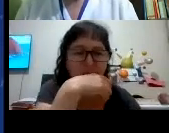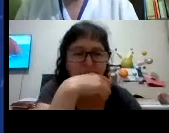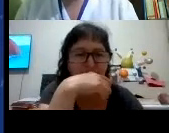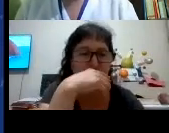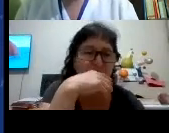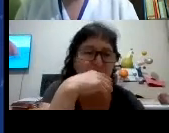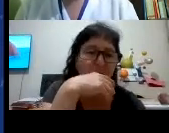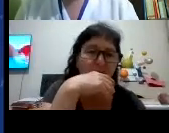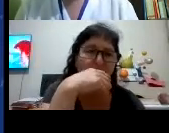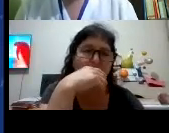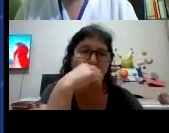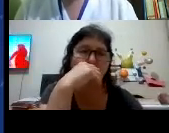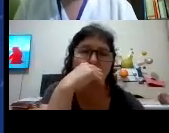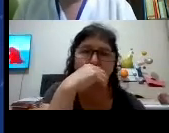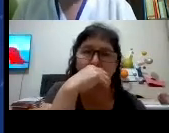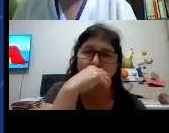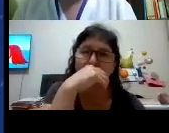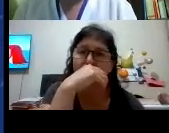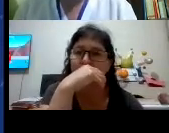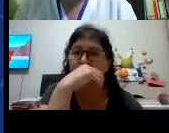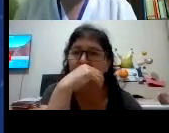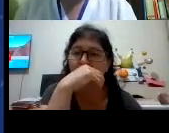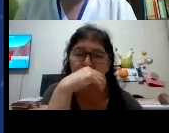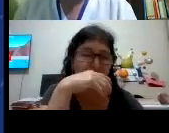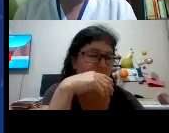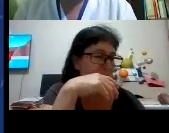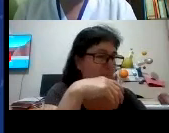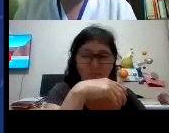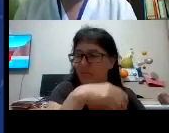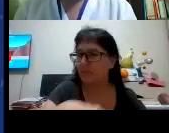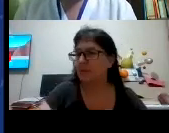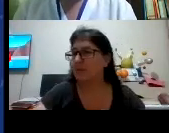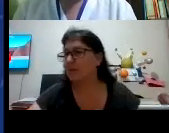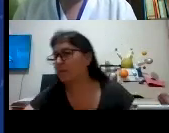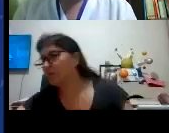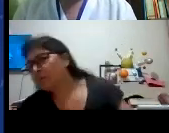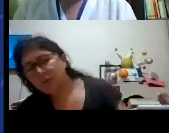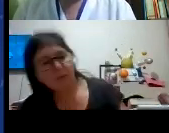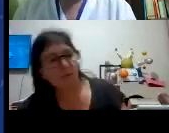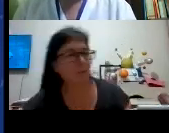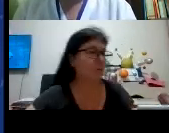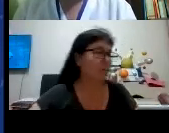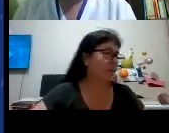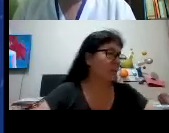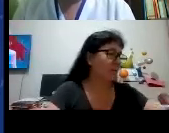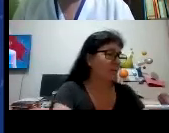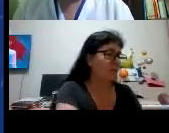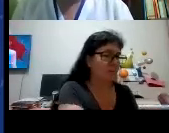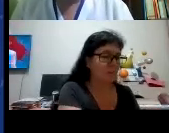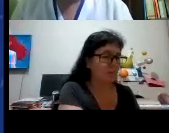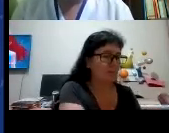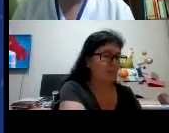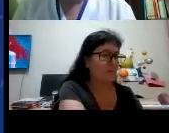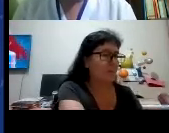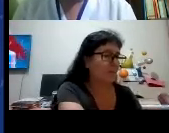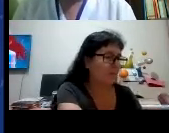Igualmente consideramos los pacientes asintomáticos. Por el hecho de ser asintomáticos, no se puede decir que están salvos a no tener afección a